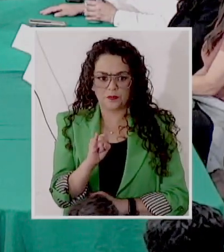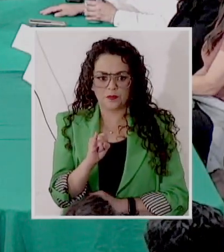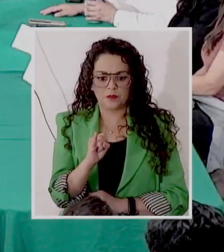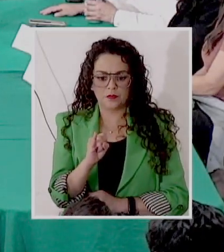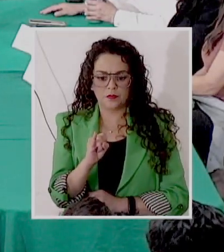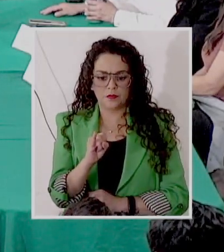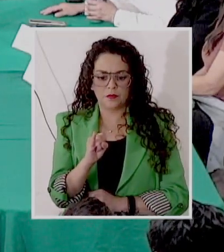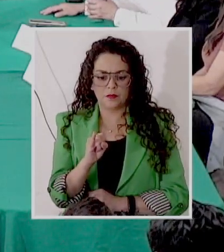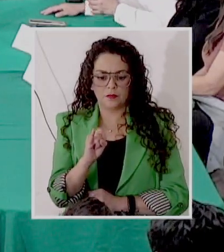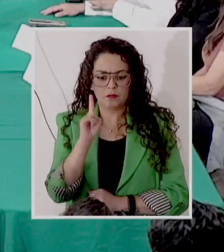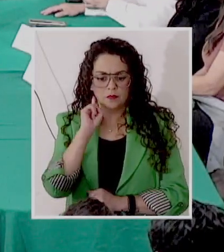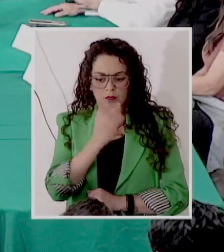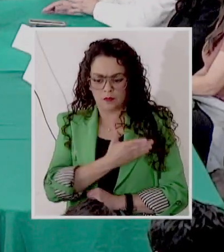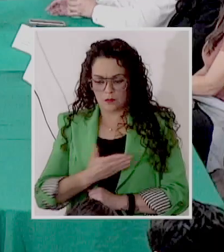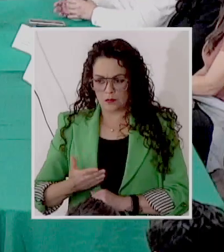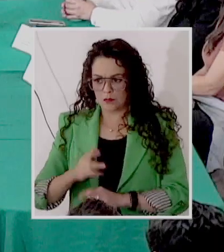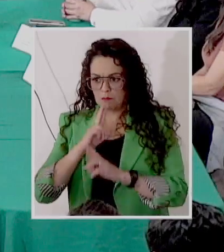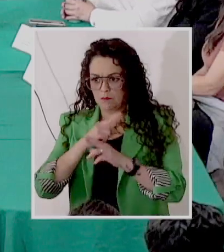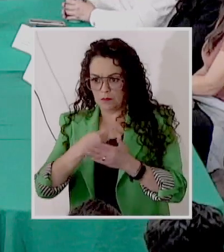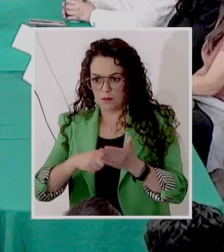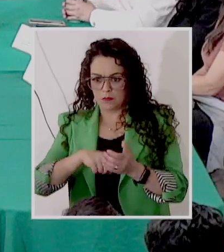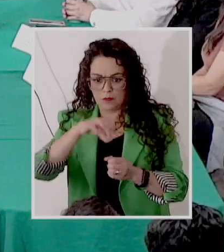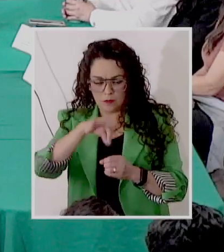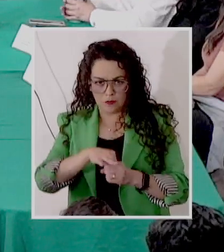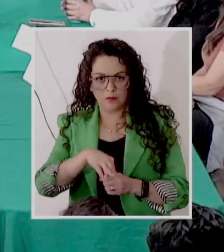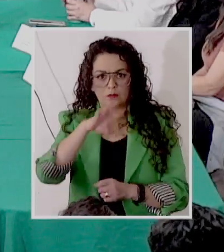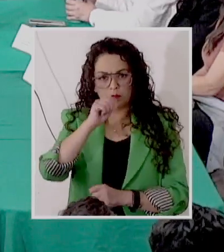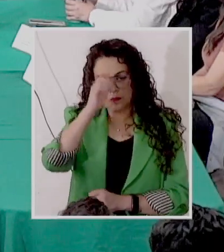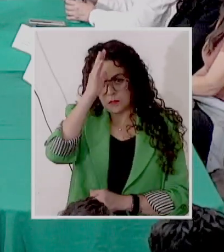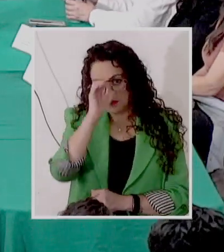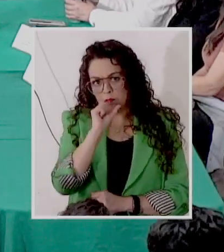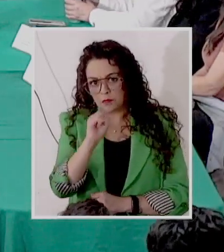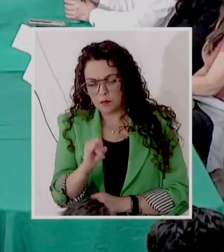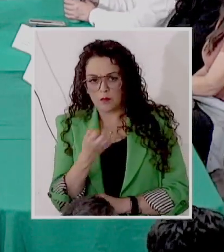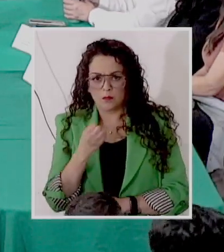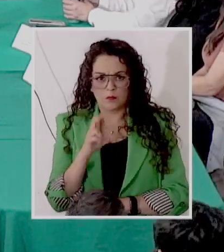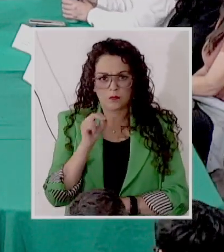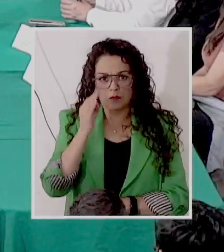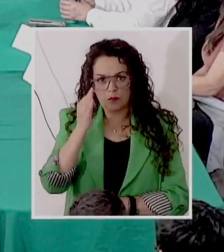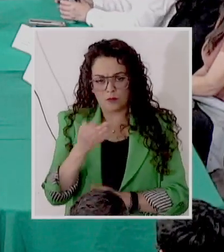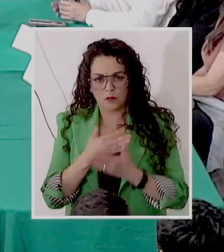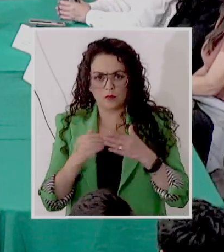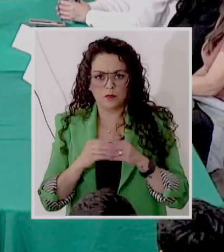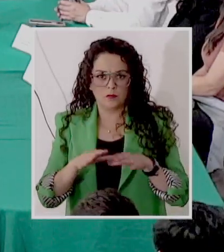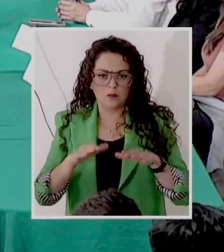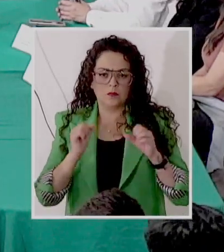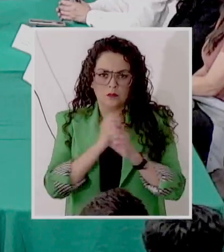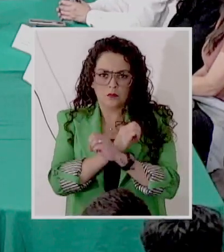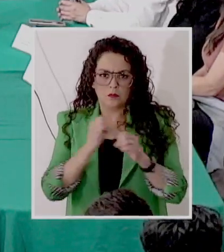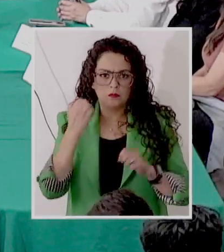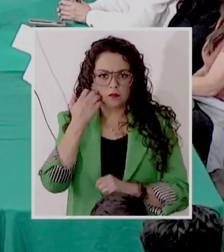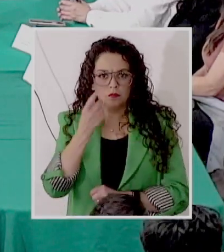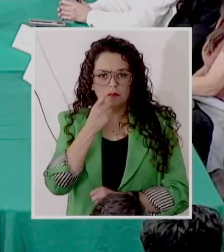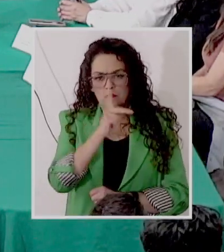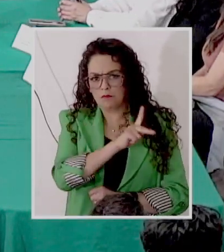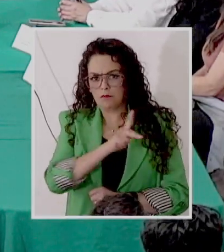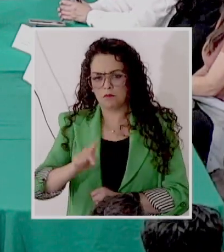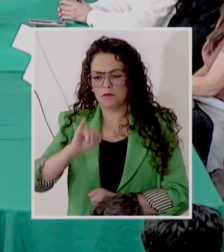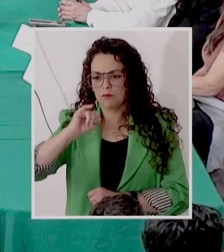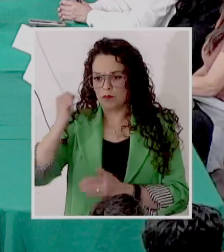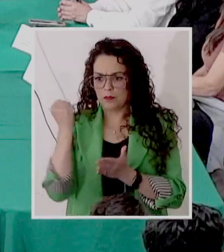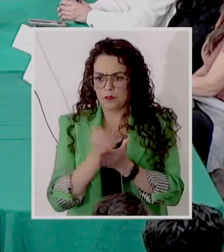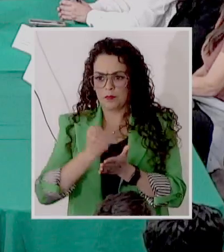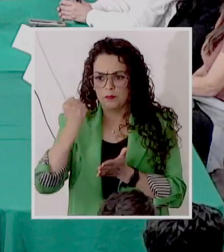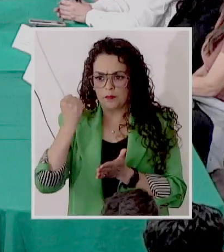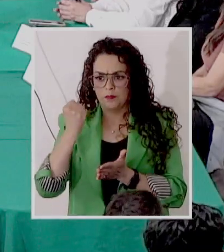Diputada Presidenta, el resultado de la votación es 9 votos a favor, 0 votos en contra, 0 abstenciones. Por unanimidad, Presidenta.